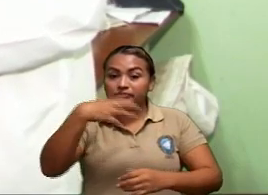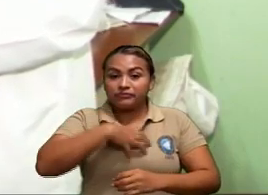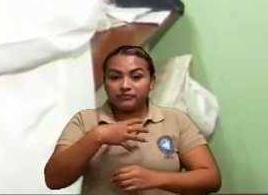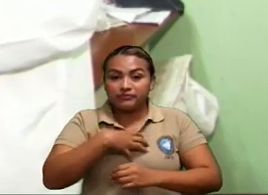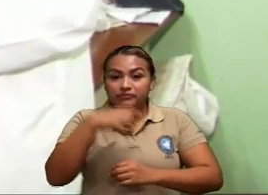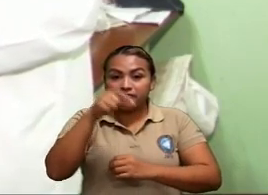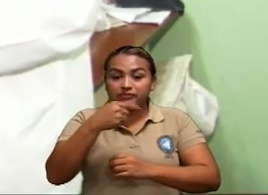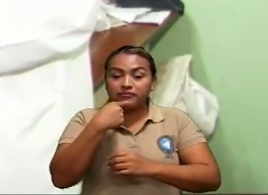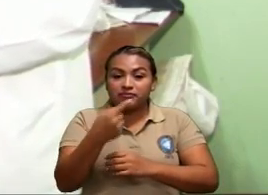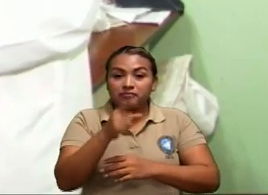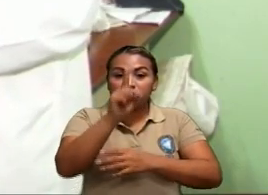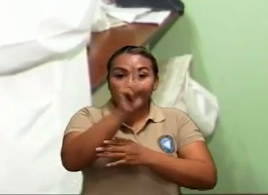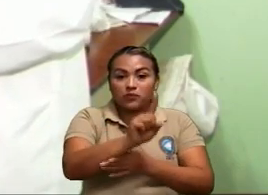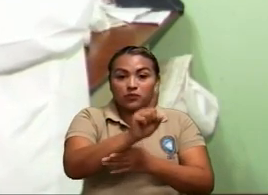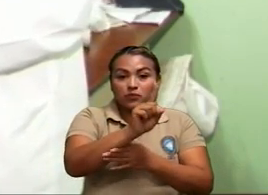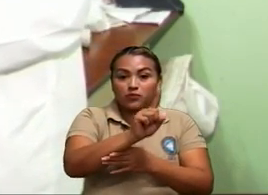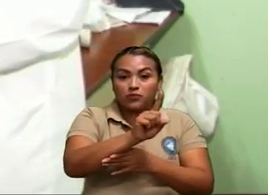mide